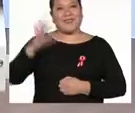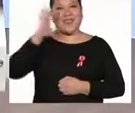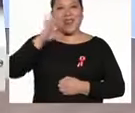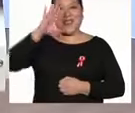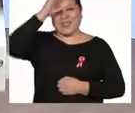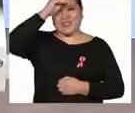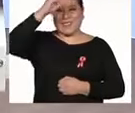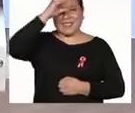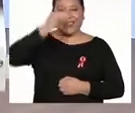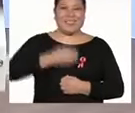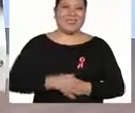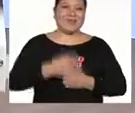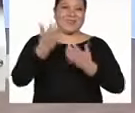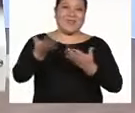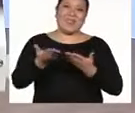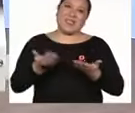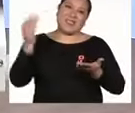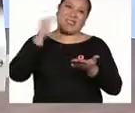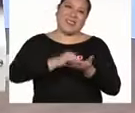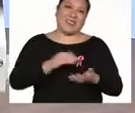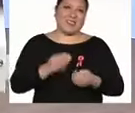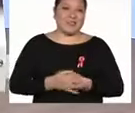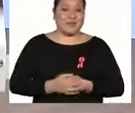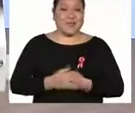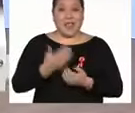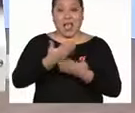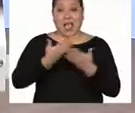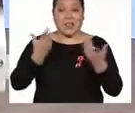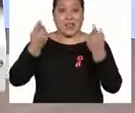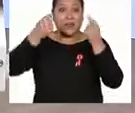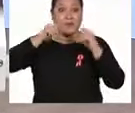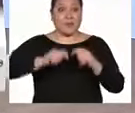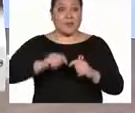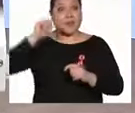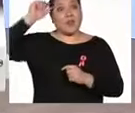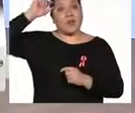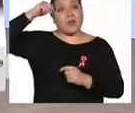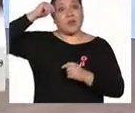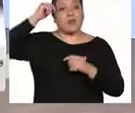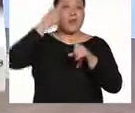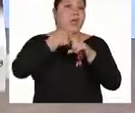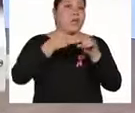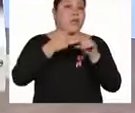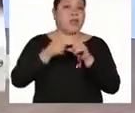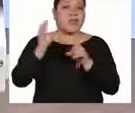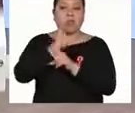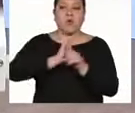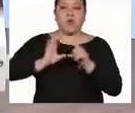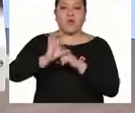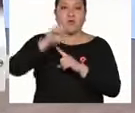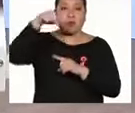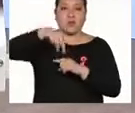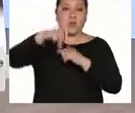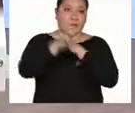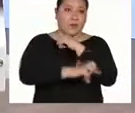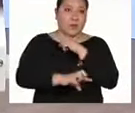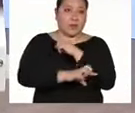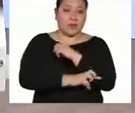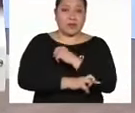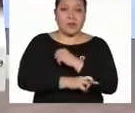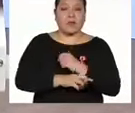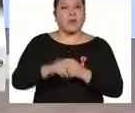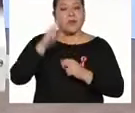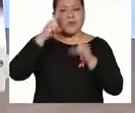Hola chicas y chicos, bienvenidos de nuevo. Antes de la pausa recordábamos la gran diversidad cultural de nuestro país y que